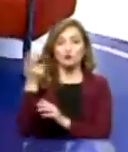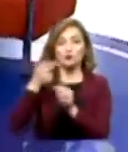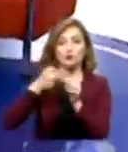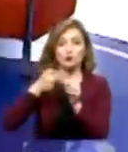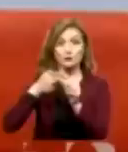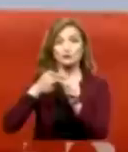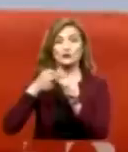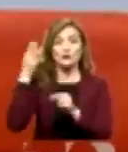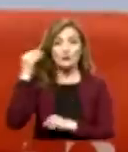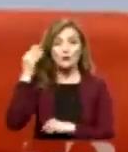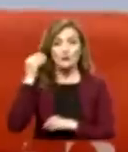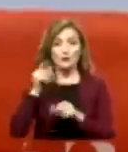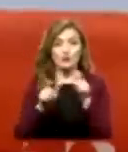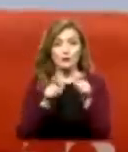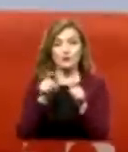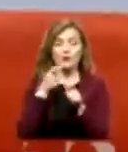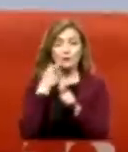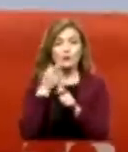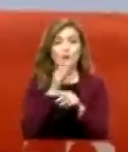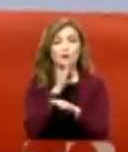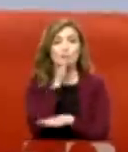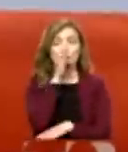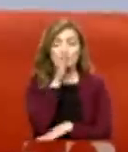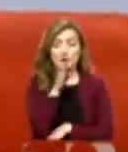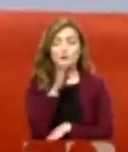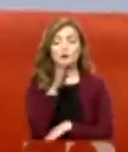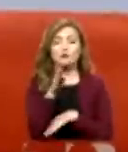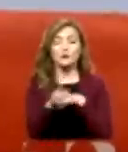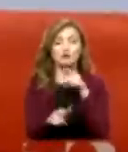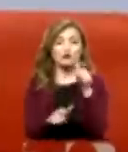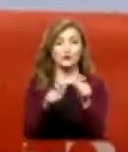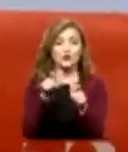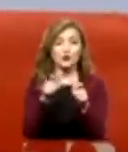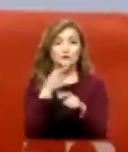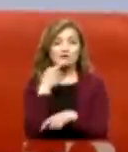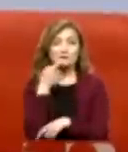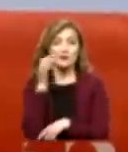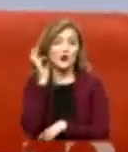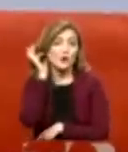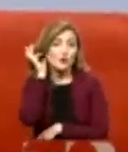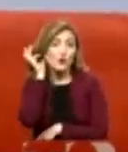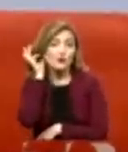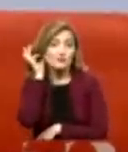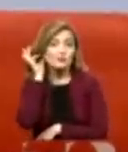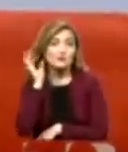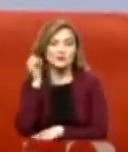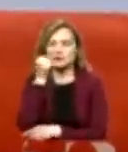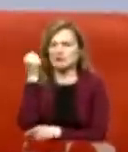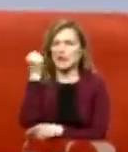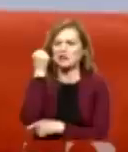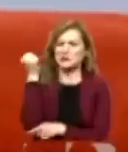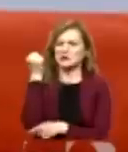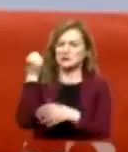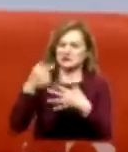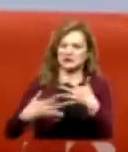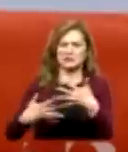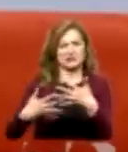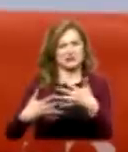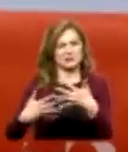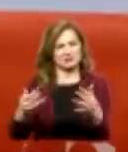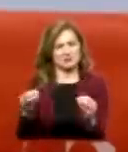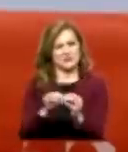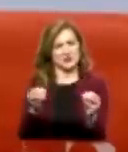dictar, siempre todavía existen personas que dicen, no, las mujeres ya tienen demasiados derechos, ¿por qué ahora